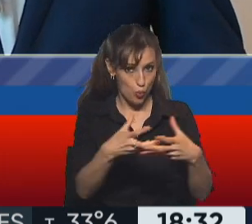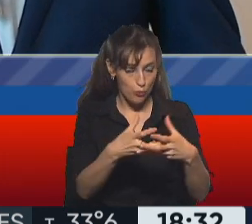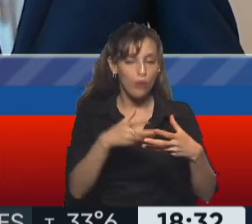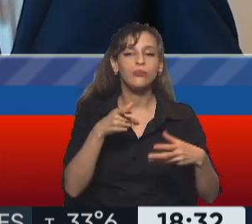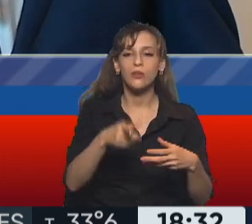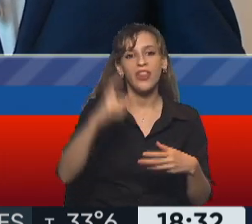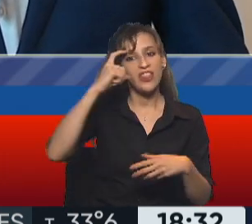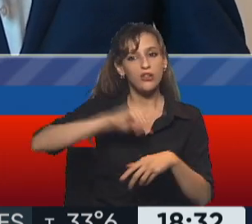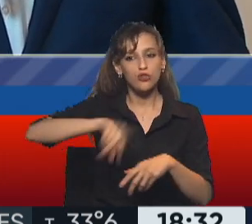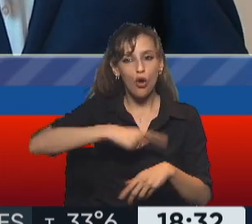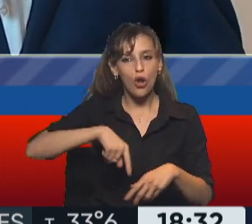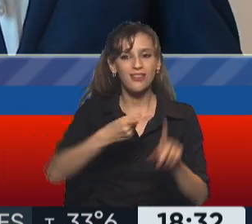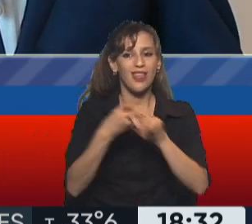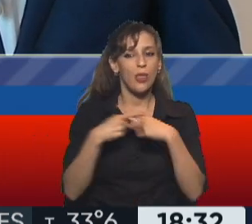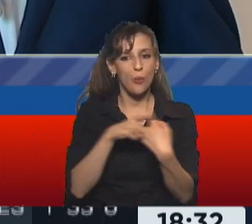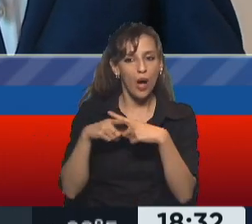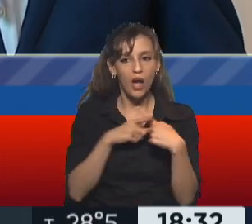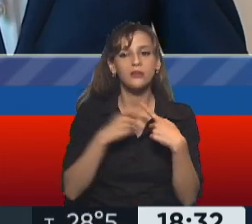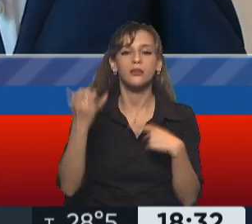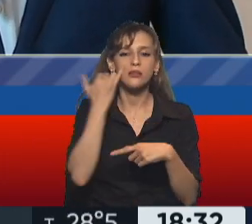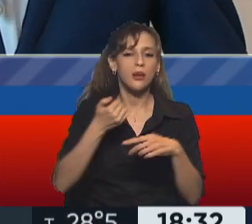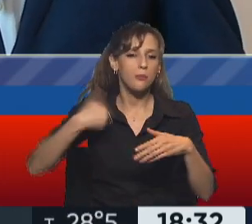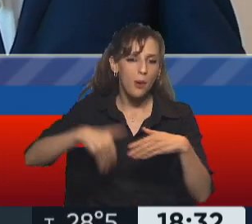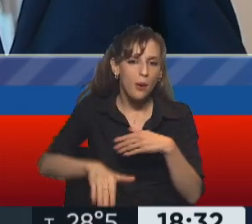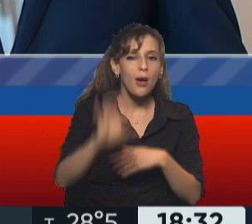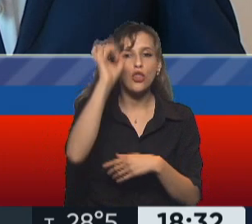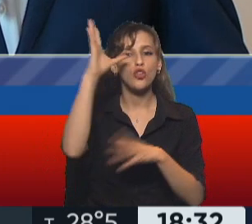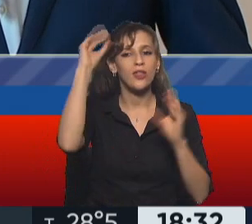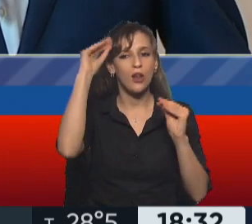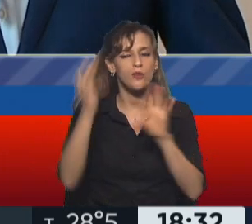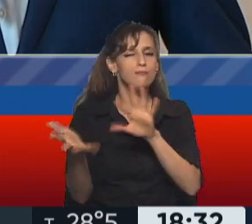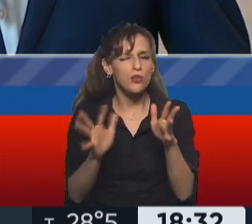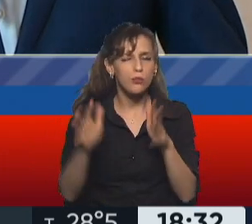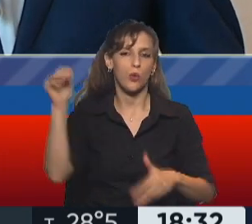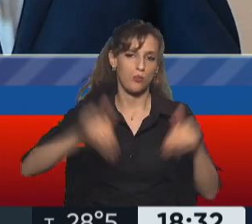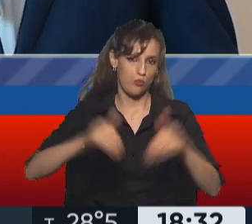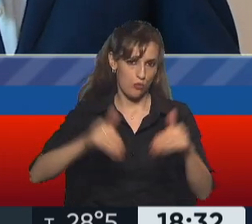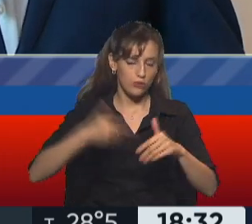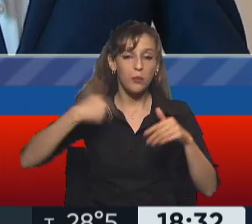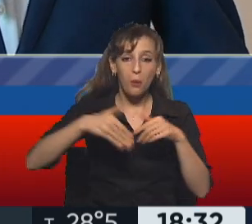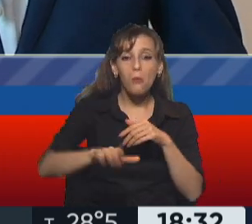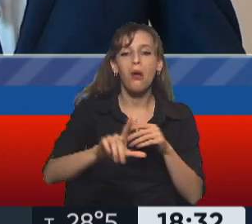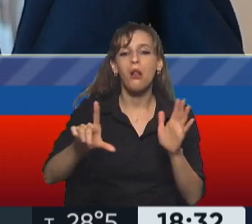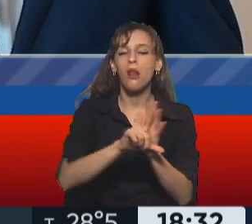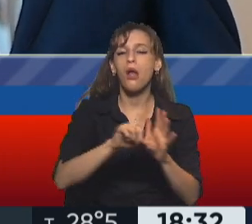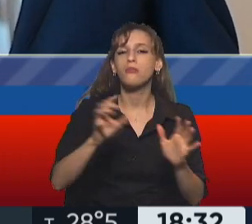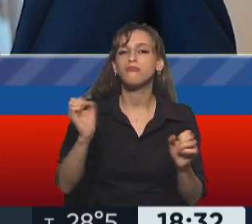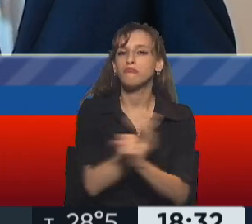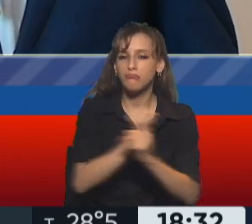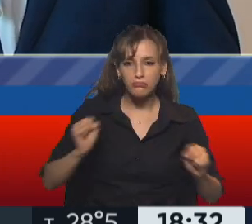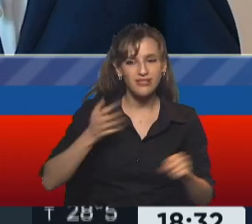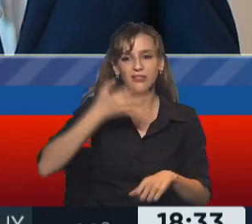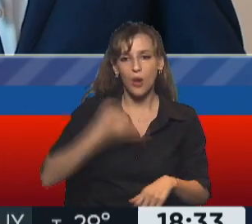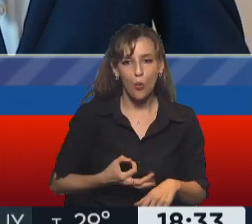debate, se estaría votando cerca de la medianoche, se descuenta la aprobación que se convierta en ley este proyecto de acuerdo con el Fondo